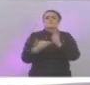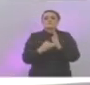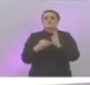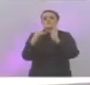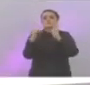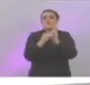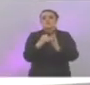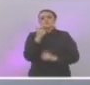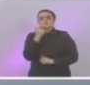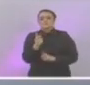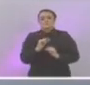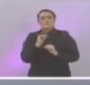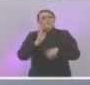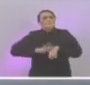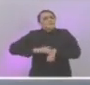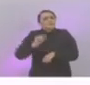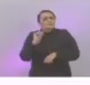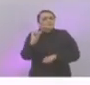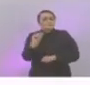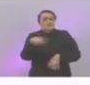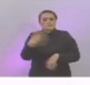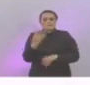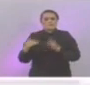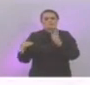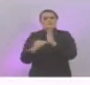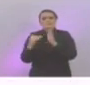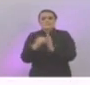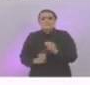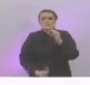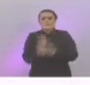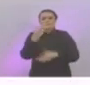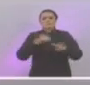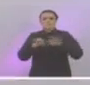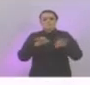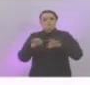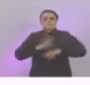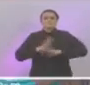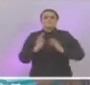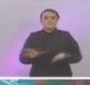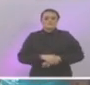millones de pesos y poco más de 14 mil nuevos empleos.